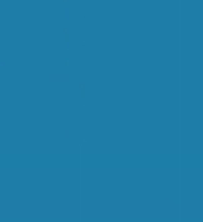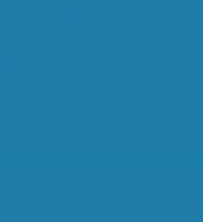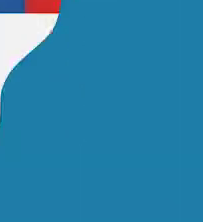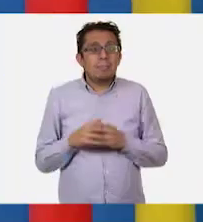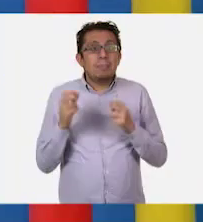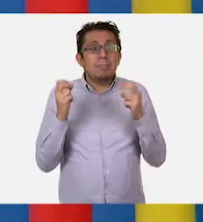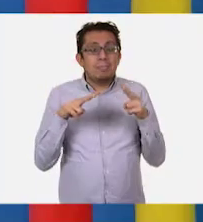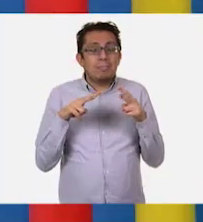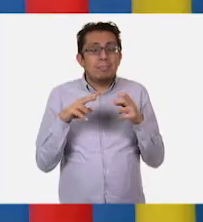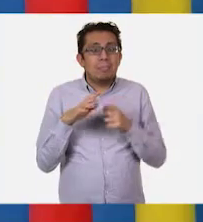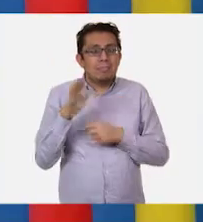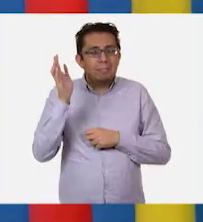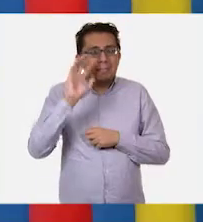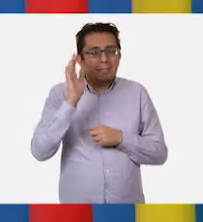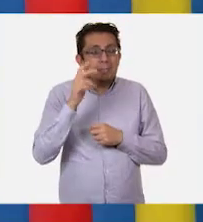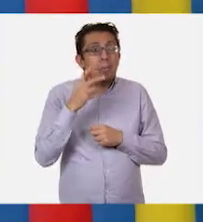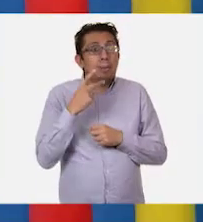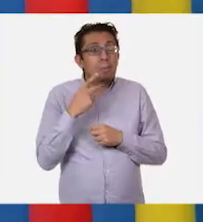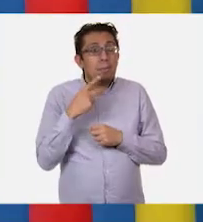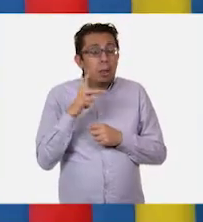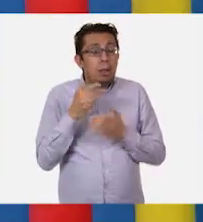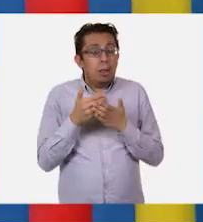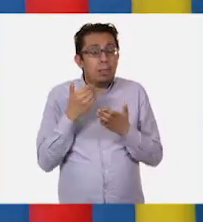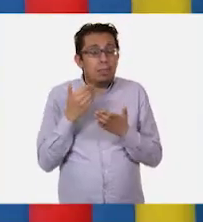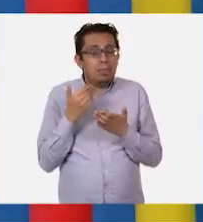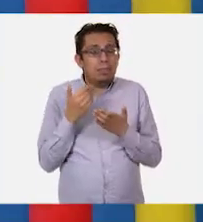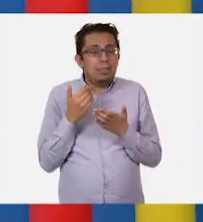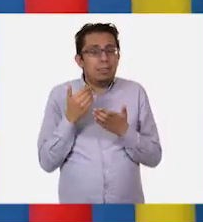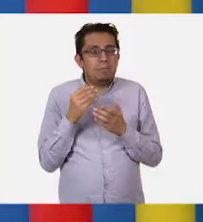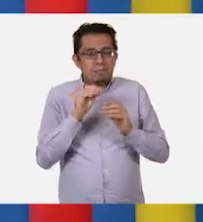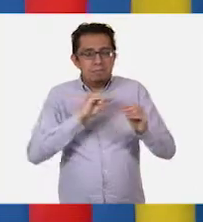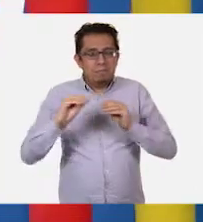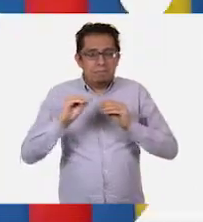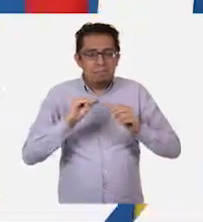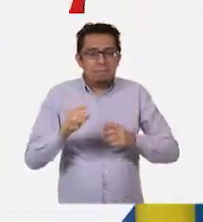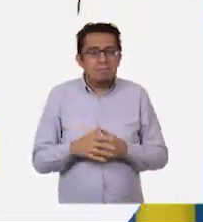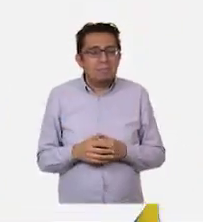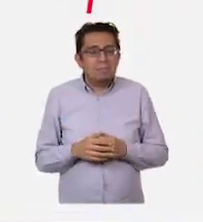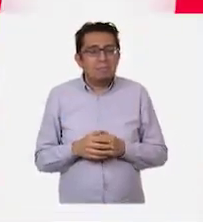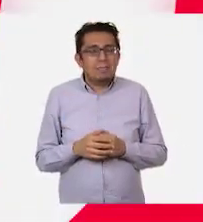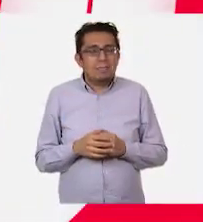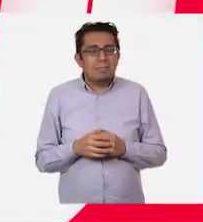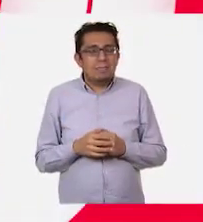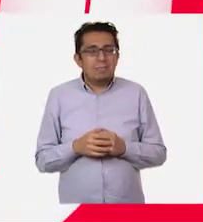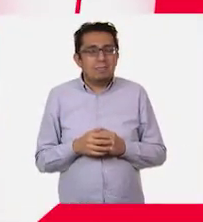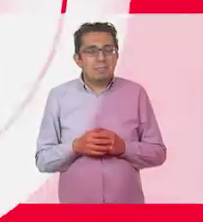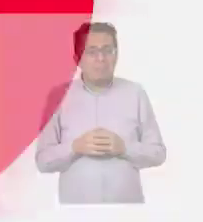Nos vemos. Hasta la próxima. Pero antes, a movernos un poco.